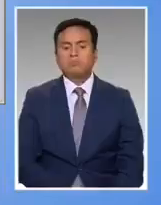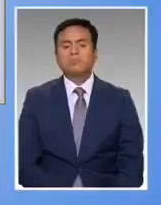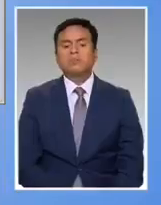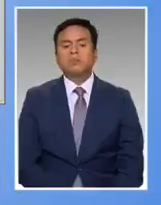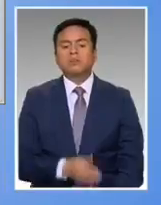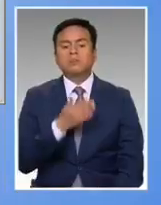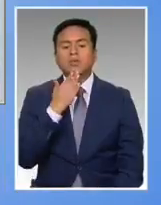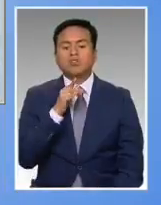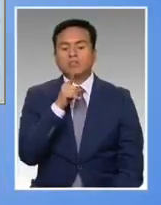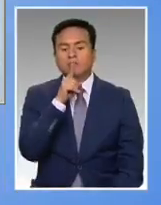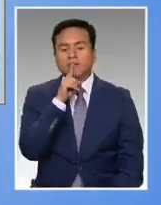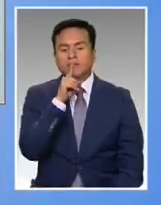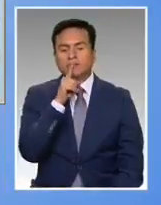por silencio ante la tontera